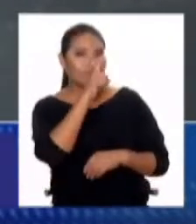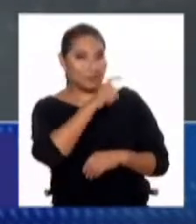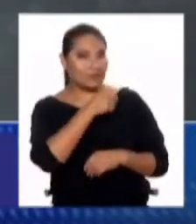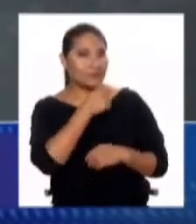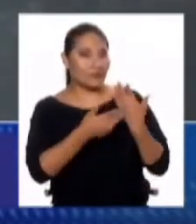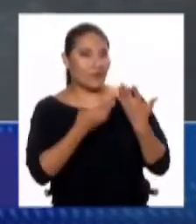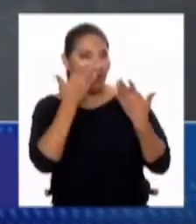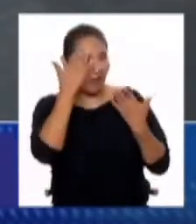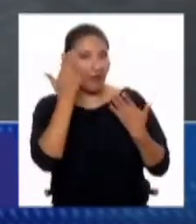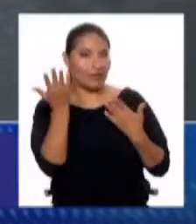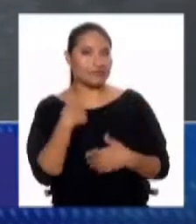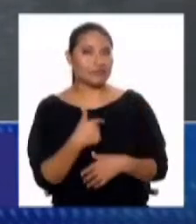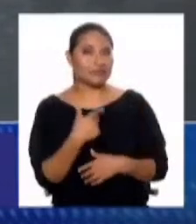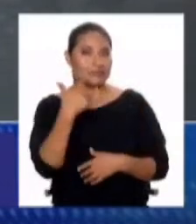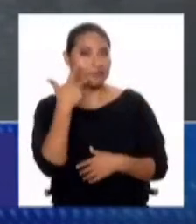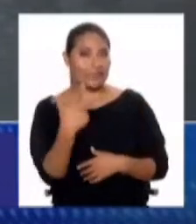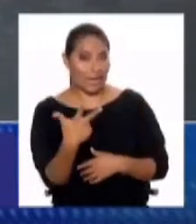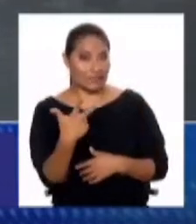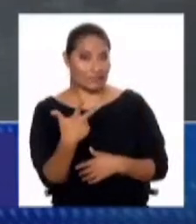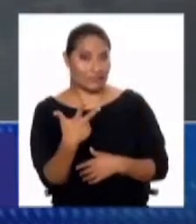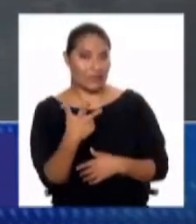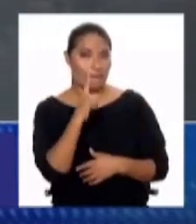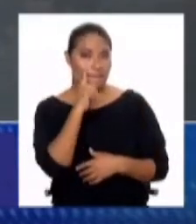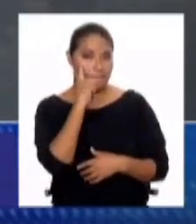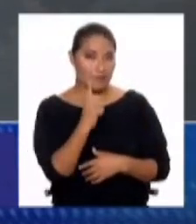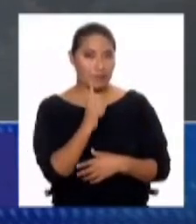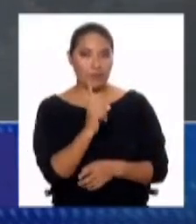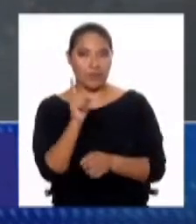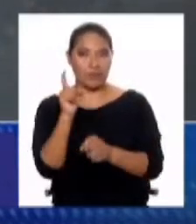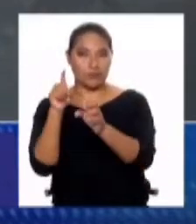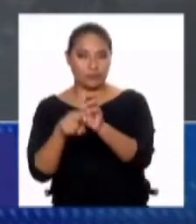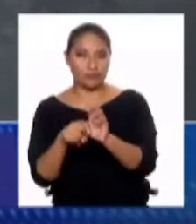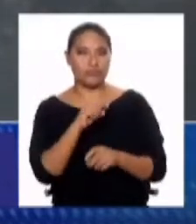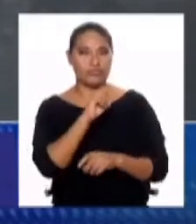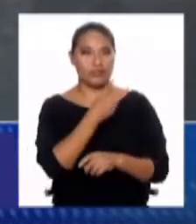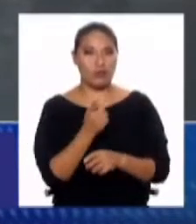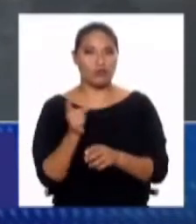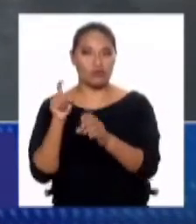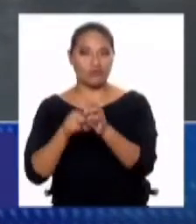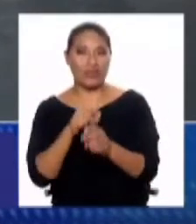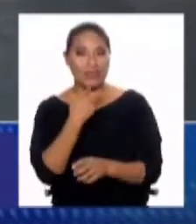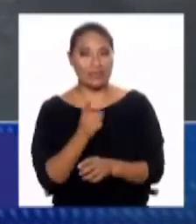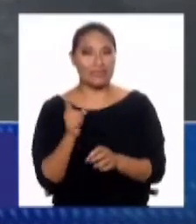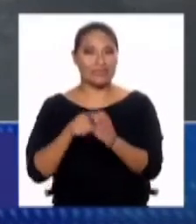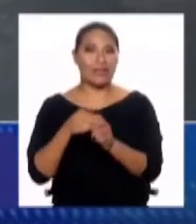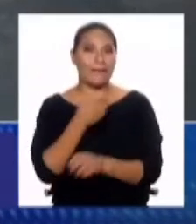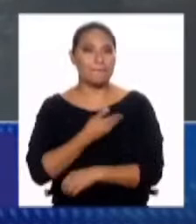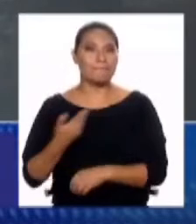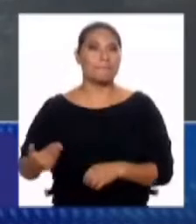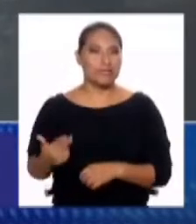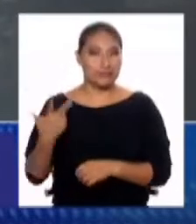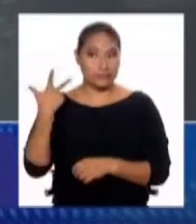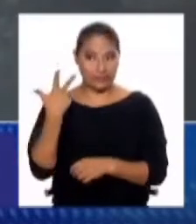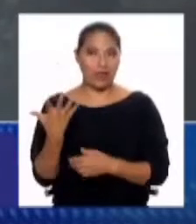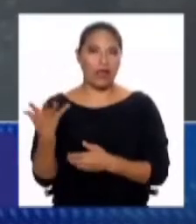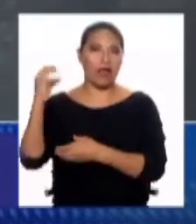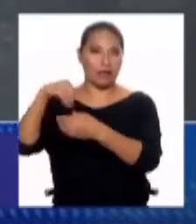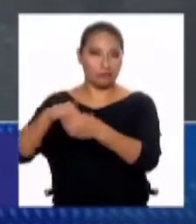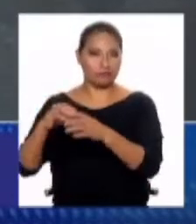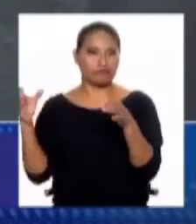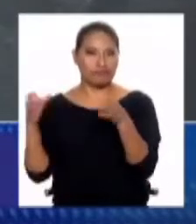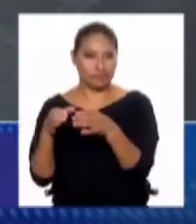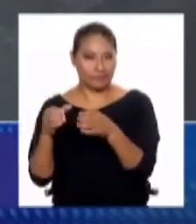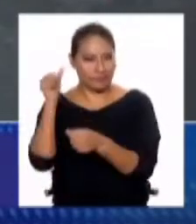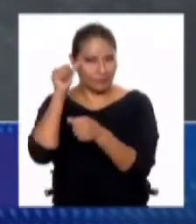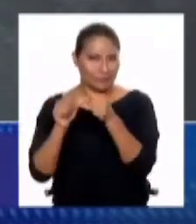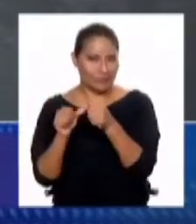que con estos 3 expresidentes en prisión, con propuestas que están vinculadas con eso justamente, evitar la polarización, que defraudan o que